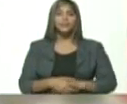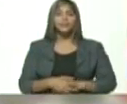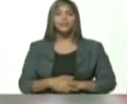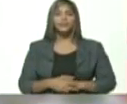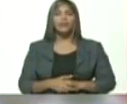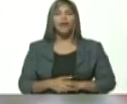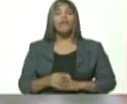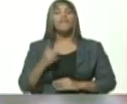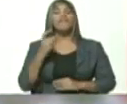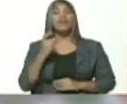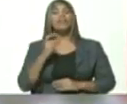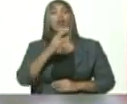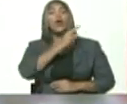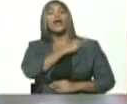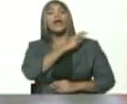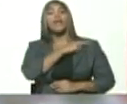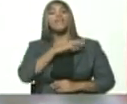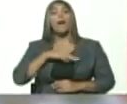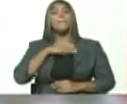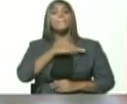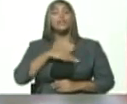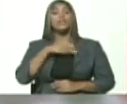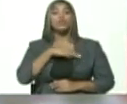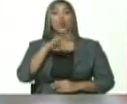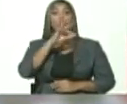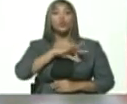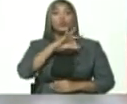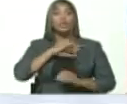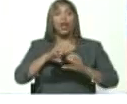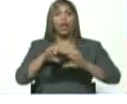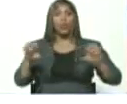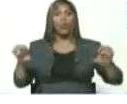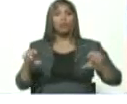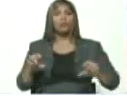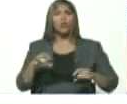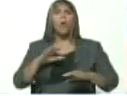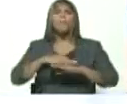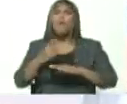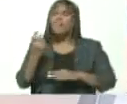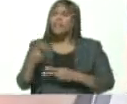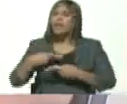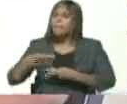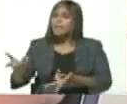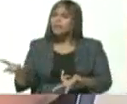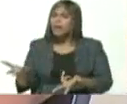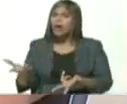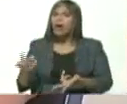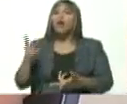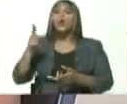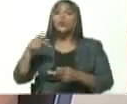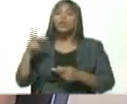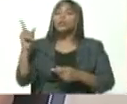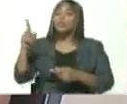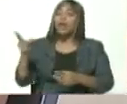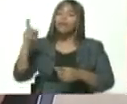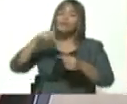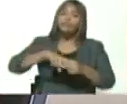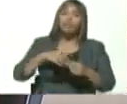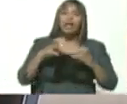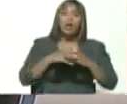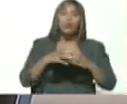Faltaron las jefas de las misiones sociales educativas. No sé por qué no las invitaron, no es que ustedes no las incluyen en las reuniones.